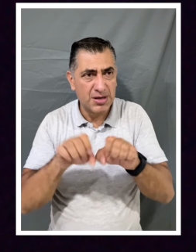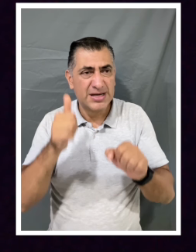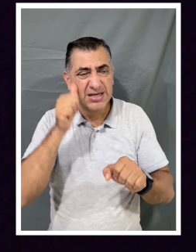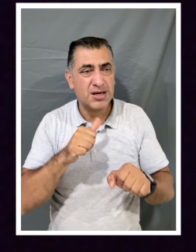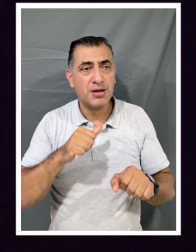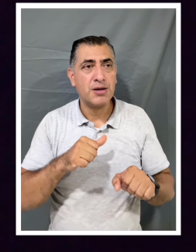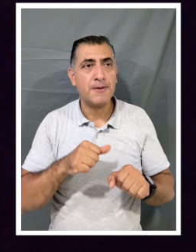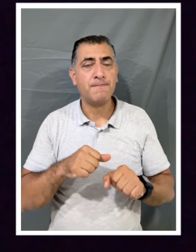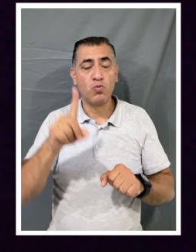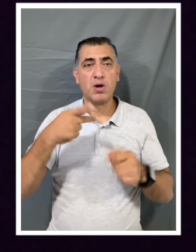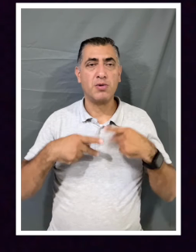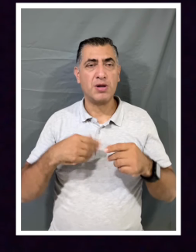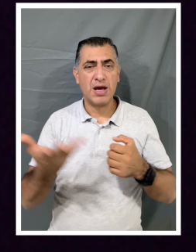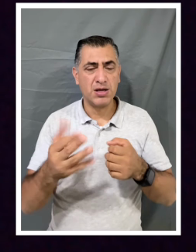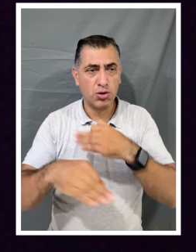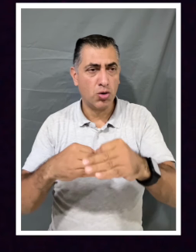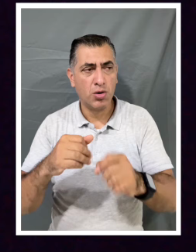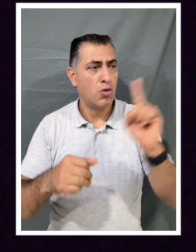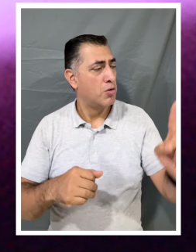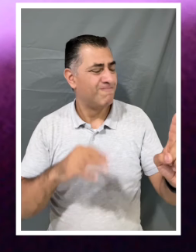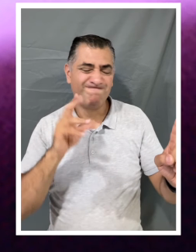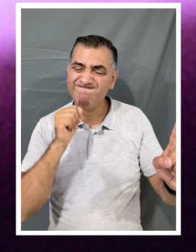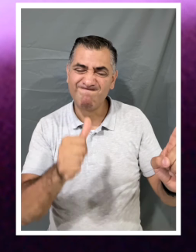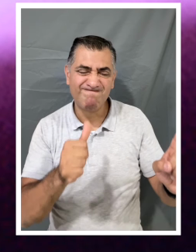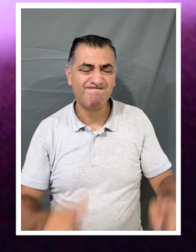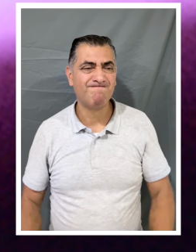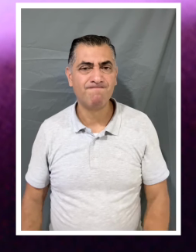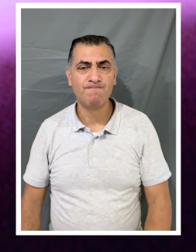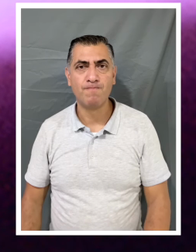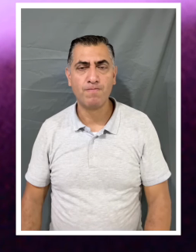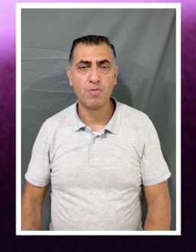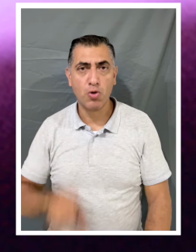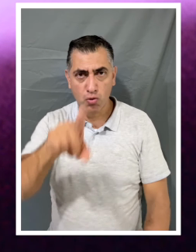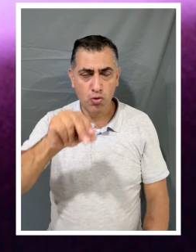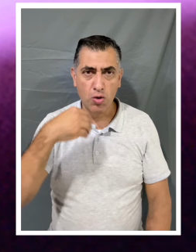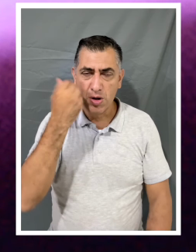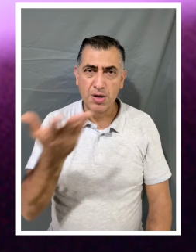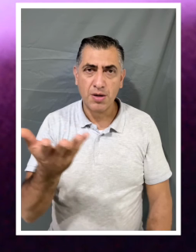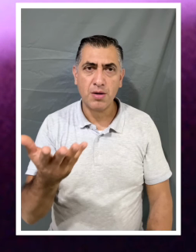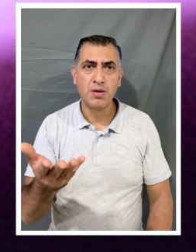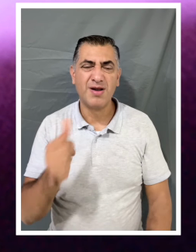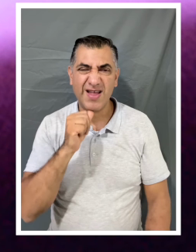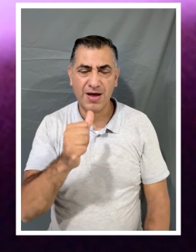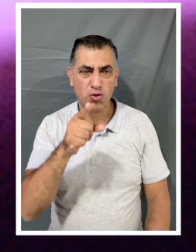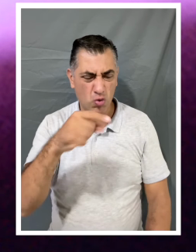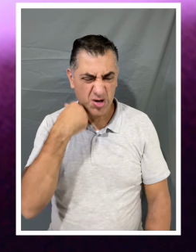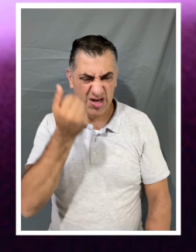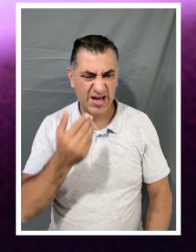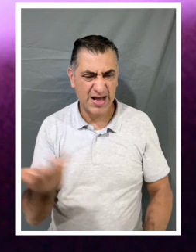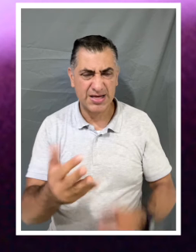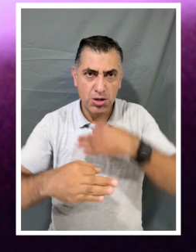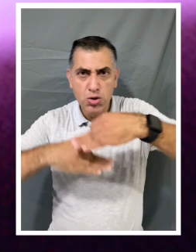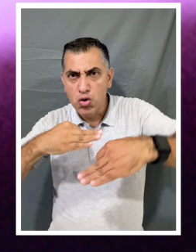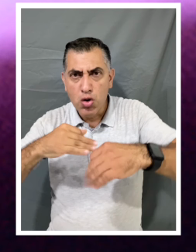había dos personas el que hacía todo y el que no hacía nada tú no quieres ser de los que no hacía nada tú quieres ser de